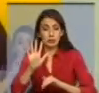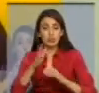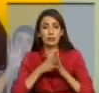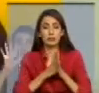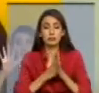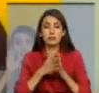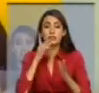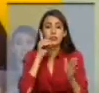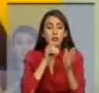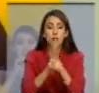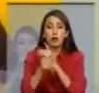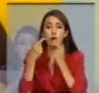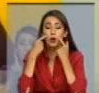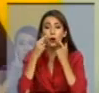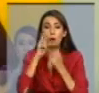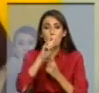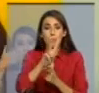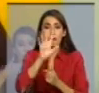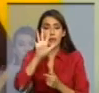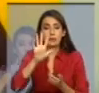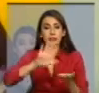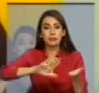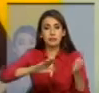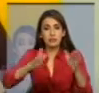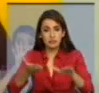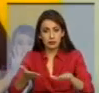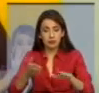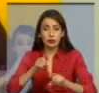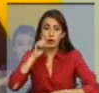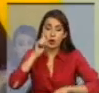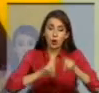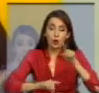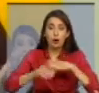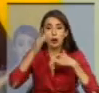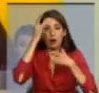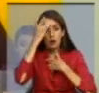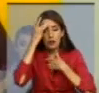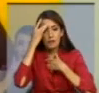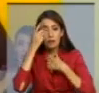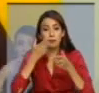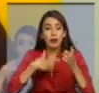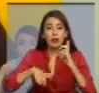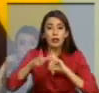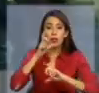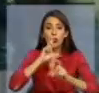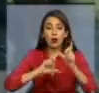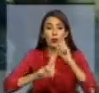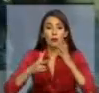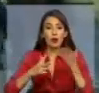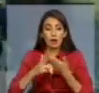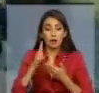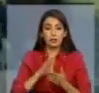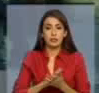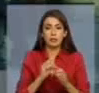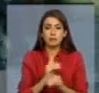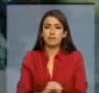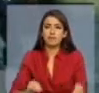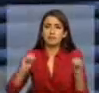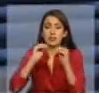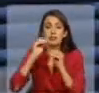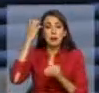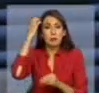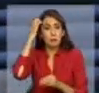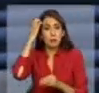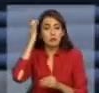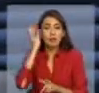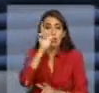ya 25 fallecidos, entre ellos algunos confirmados y otros sospechosos. La mayor preocupación es que la ciudadanía